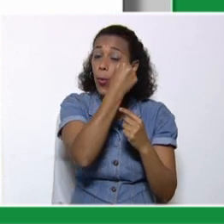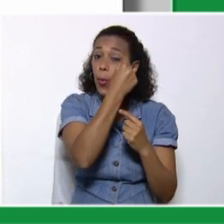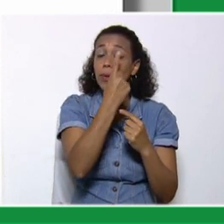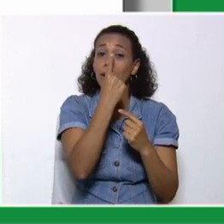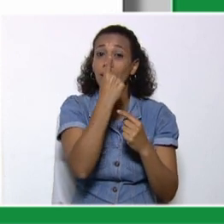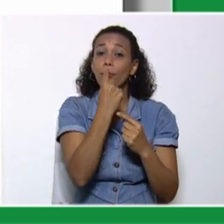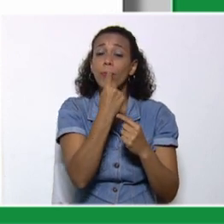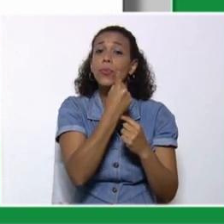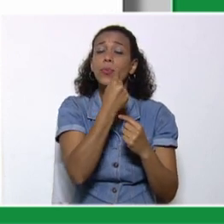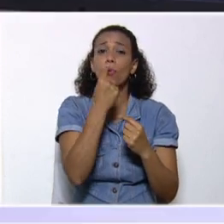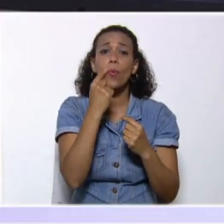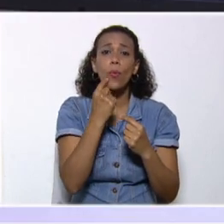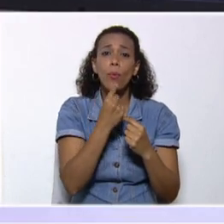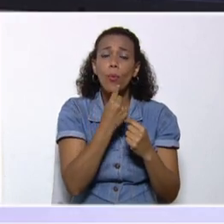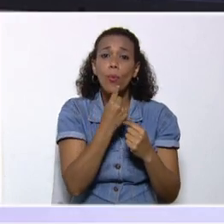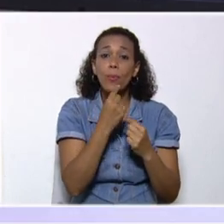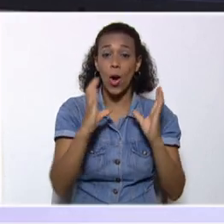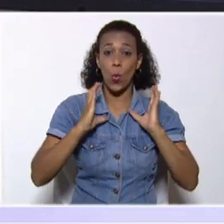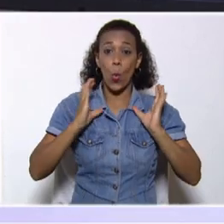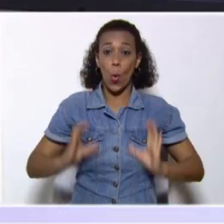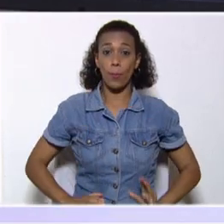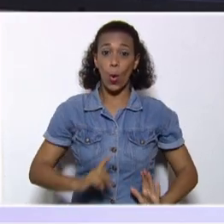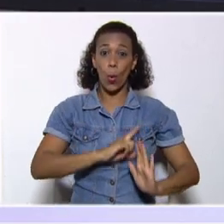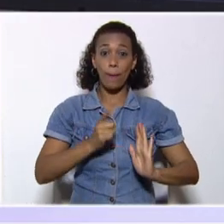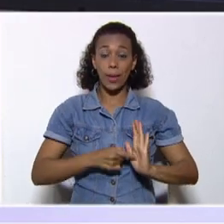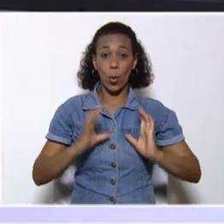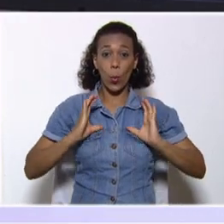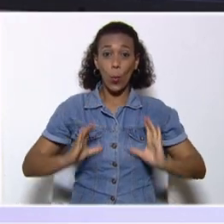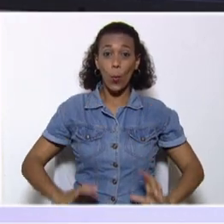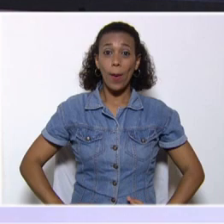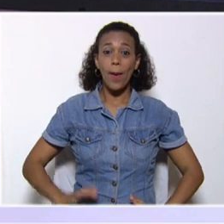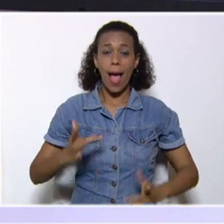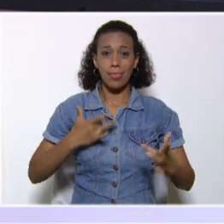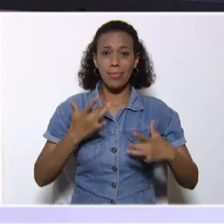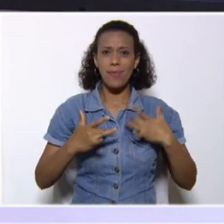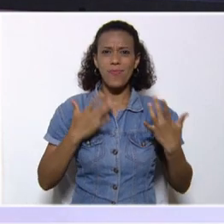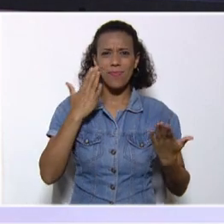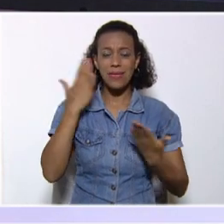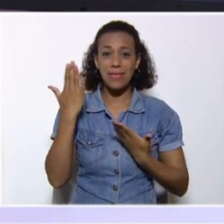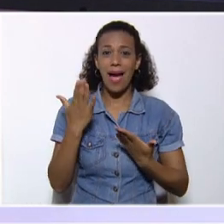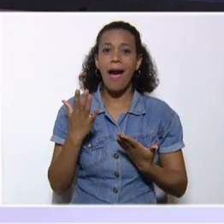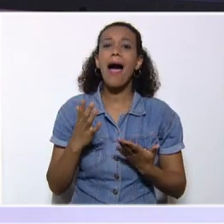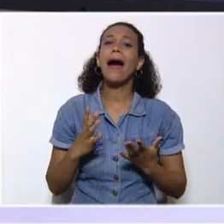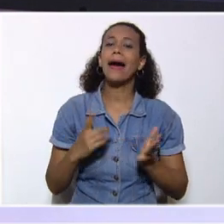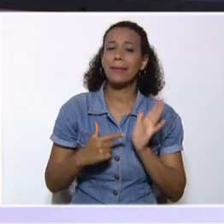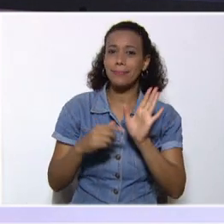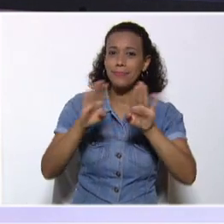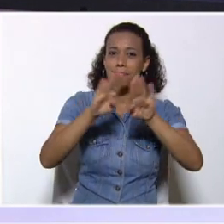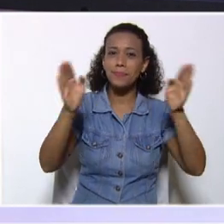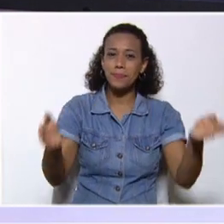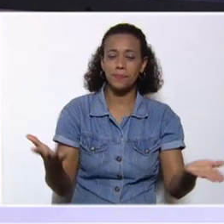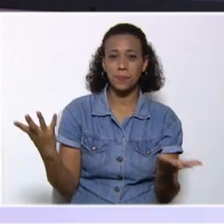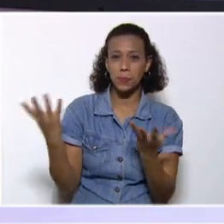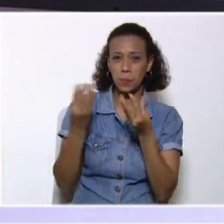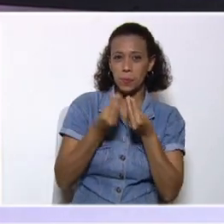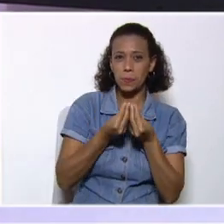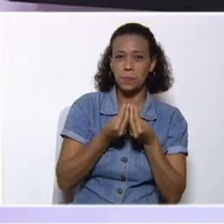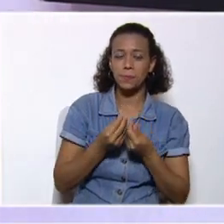ojos, su nariz, su boca, y para el cuerpo completo vamos entonces a ver una actividad que tenemos en la mesa.